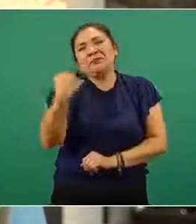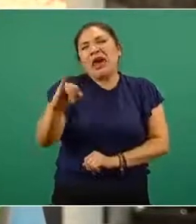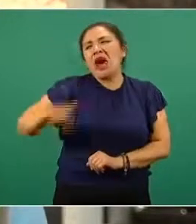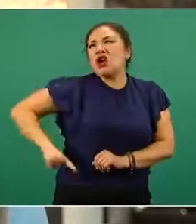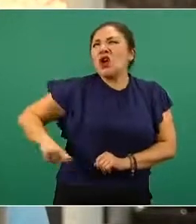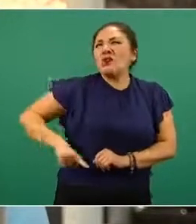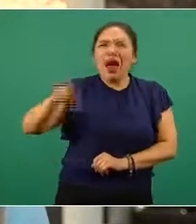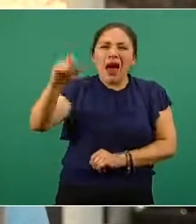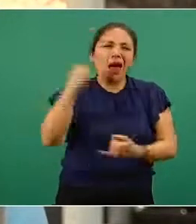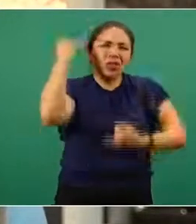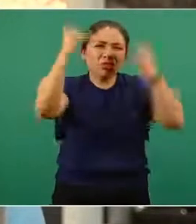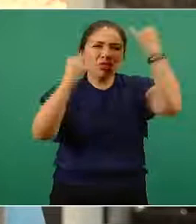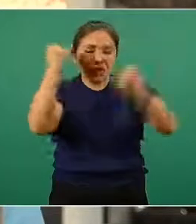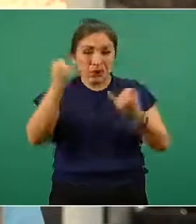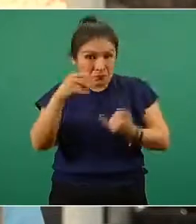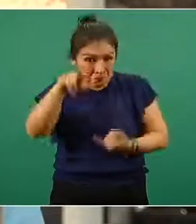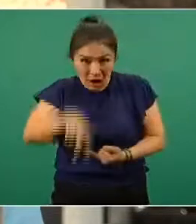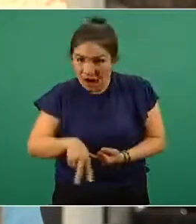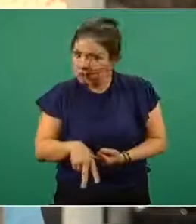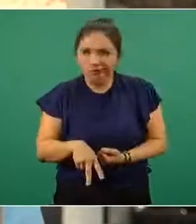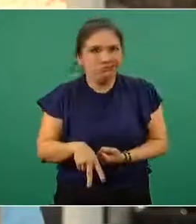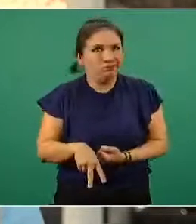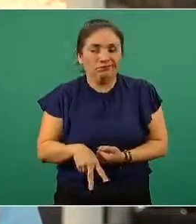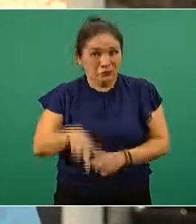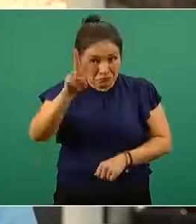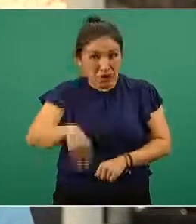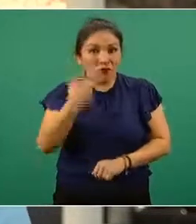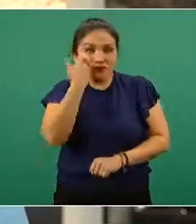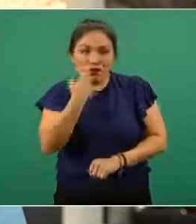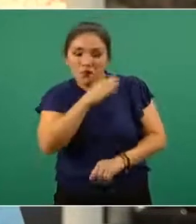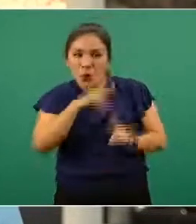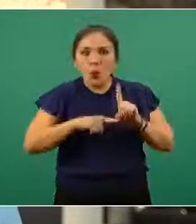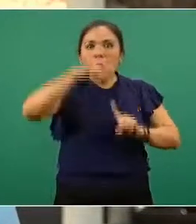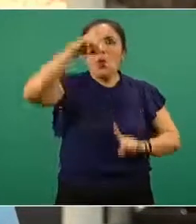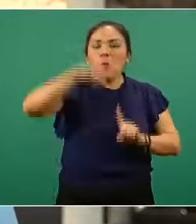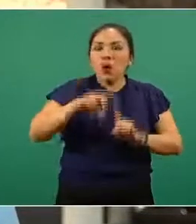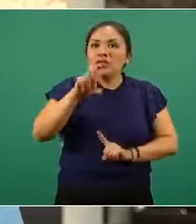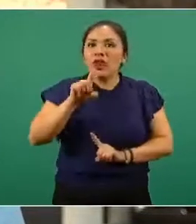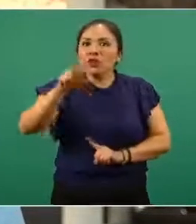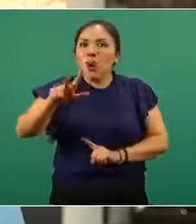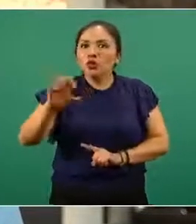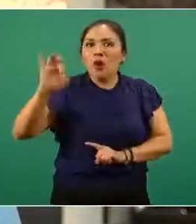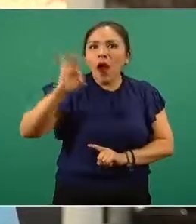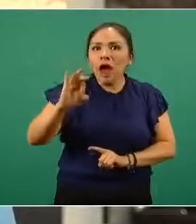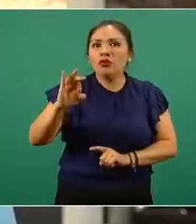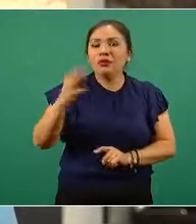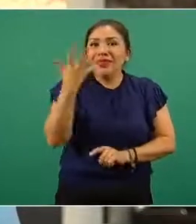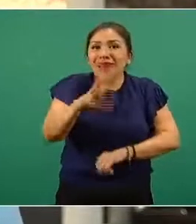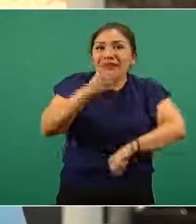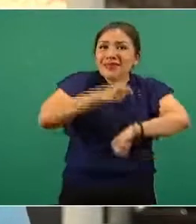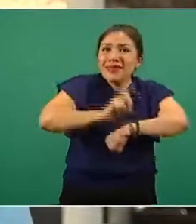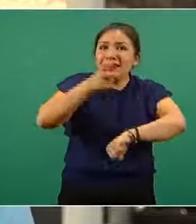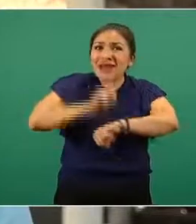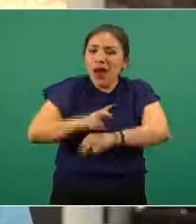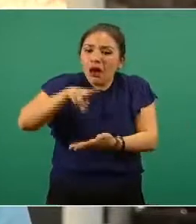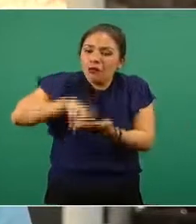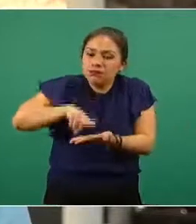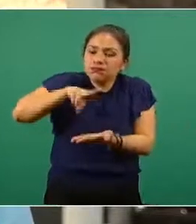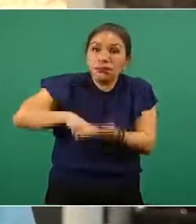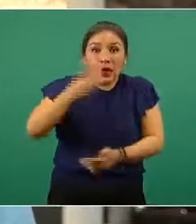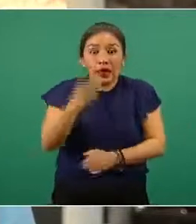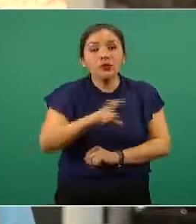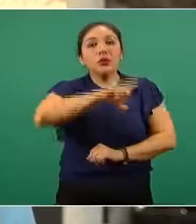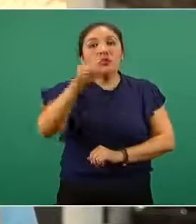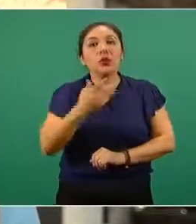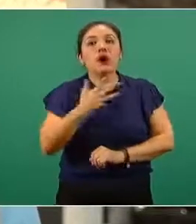del gobierno, cuando las cosas no son así, las fiebres son arriba de 38 grados por 10 días, de ahí